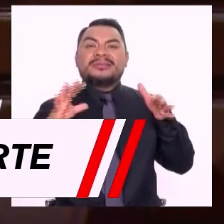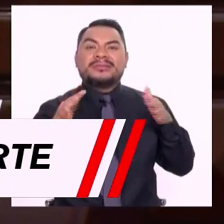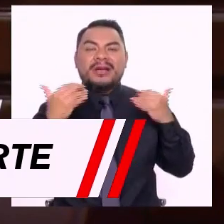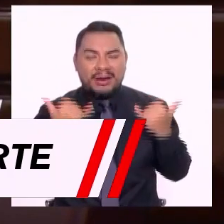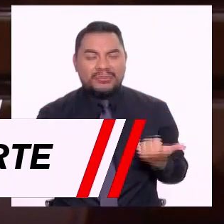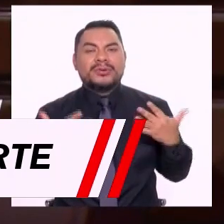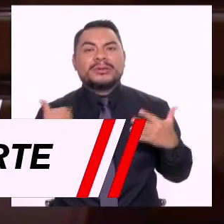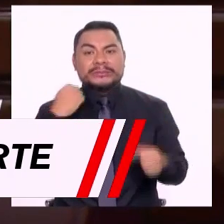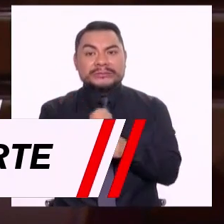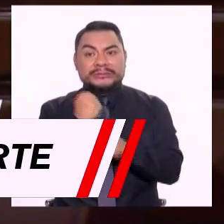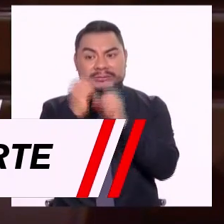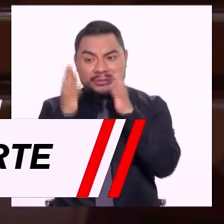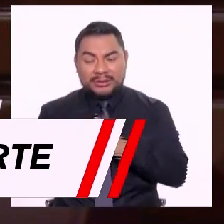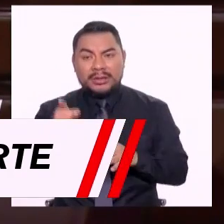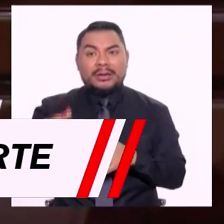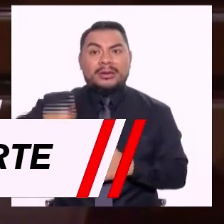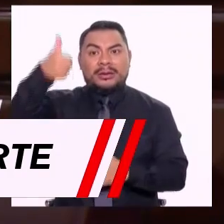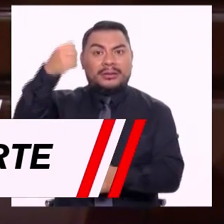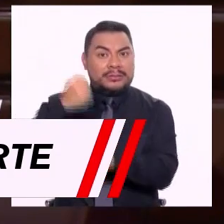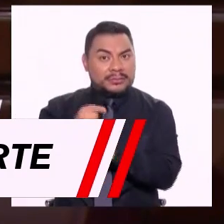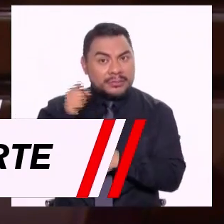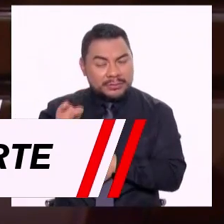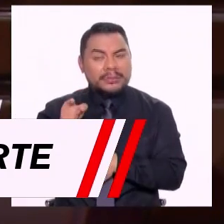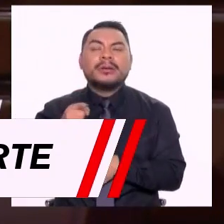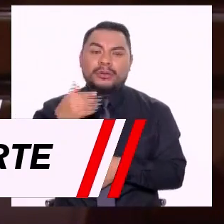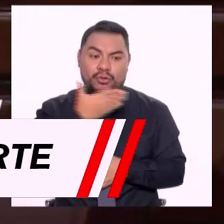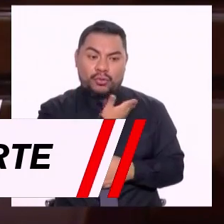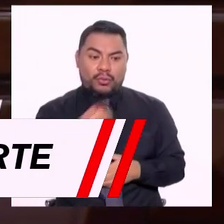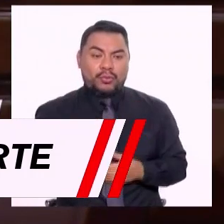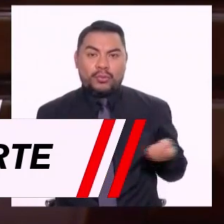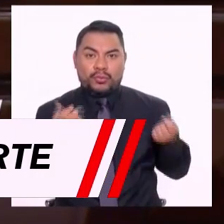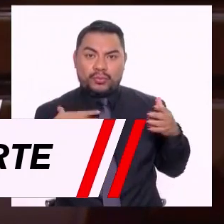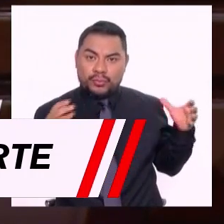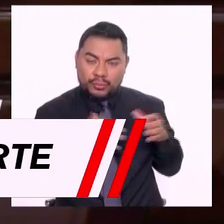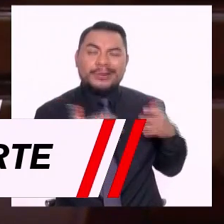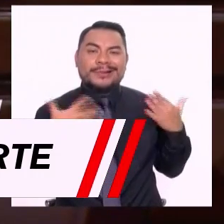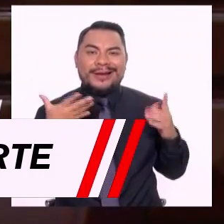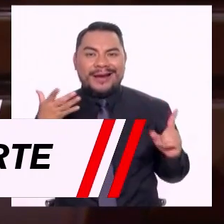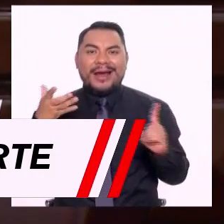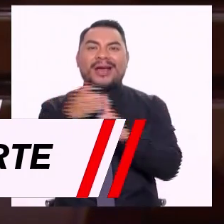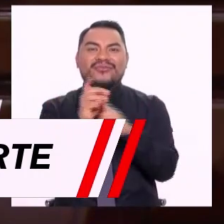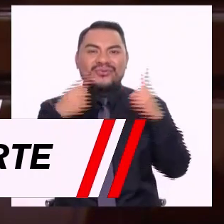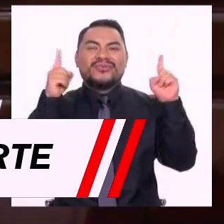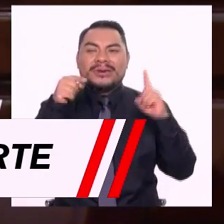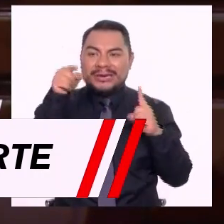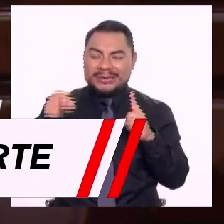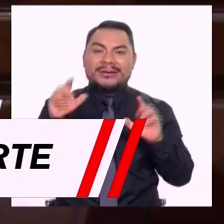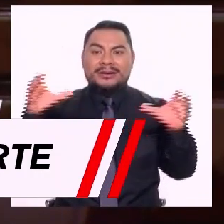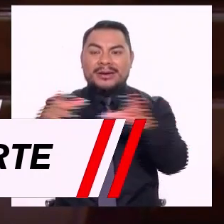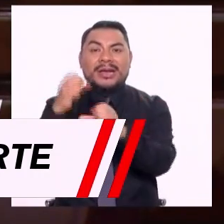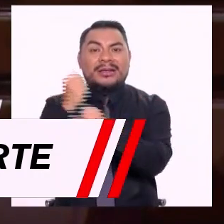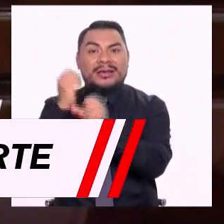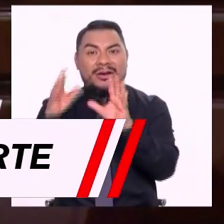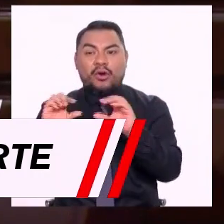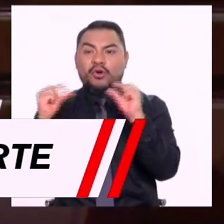gobierno ha logrado que las centrales sindicales y los gremios empresariales retomen el diálogo en el Consejo